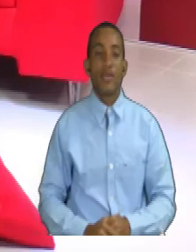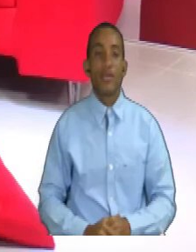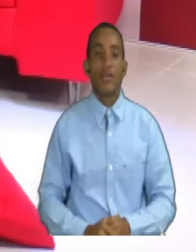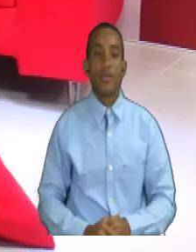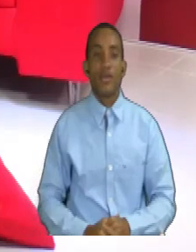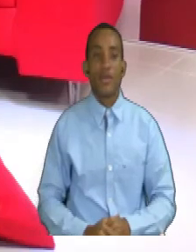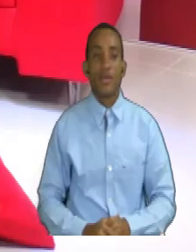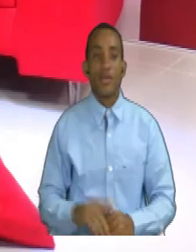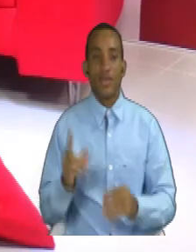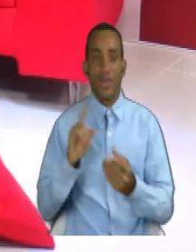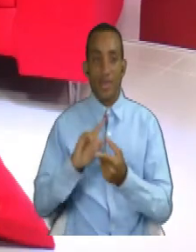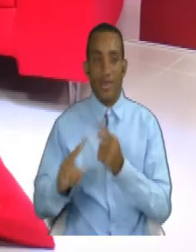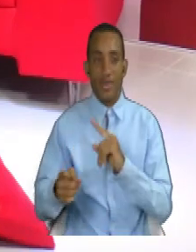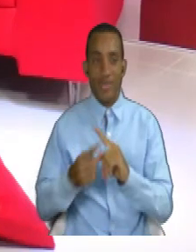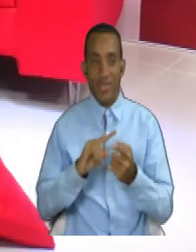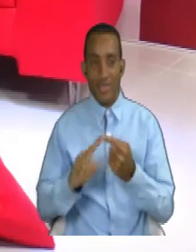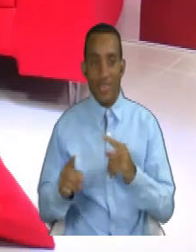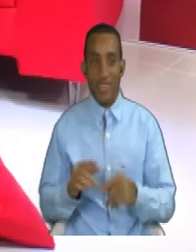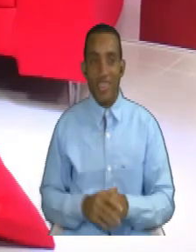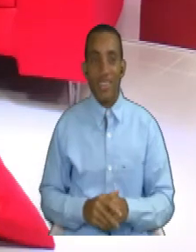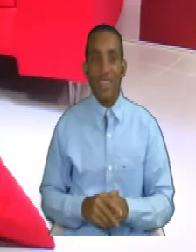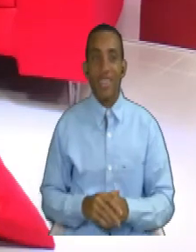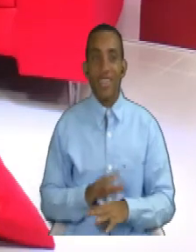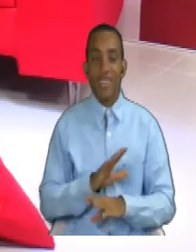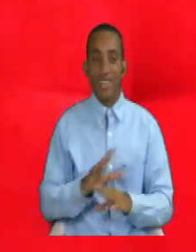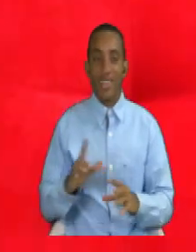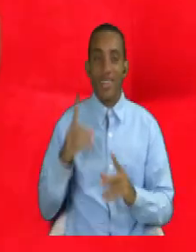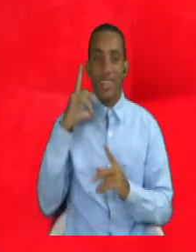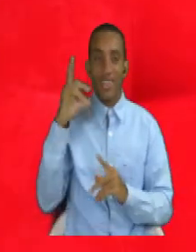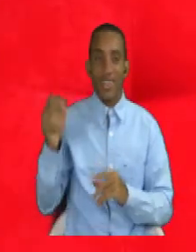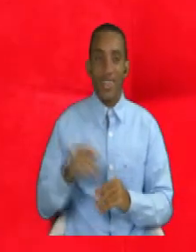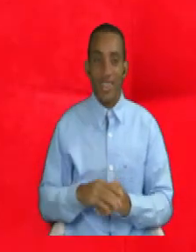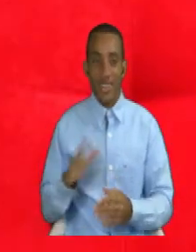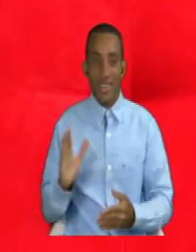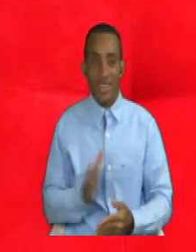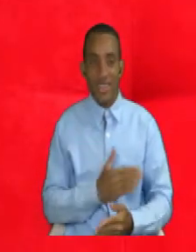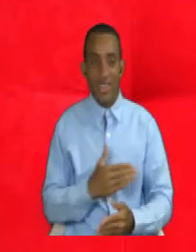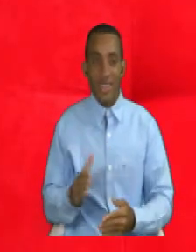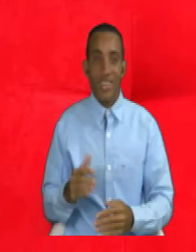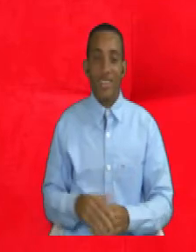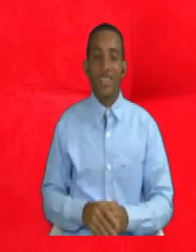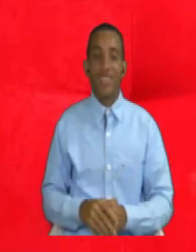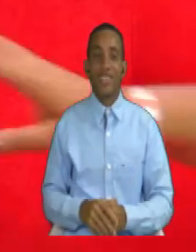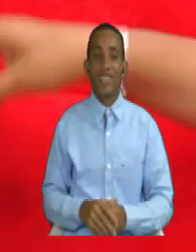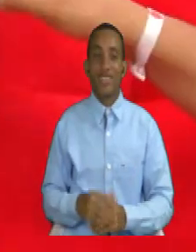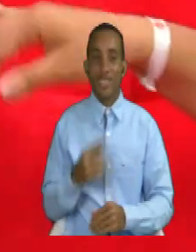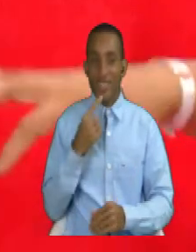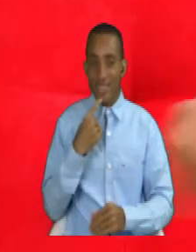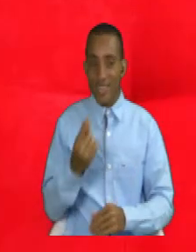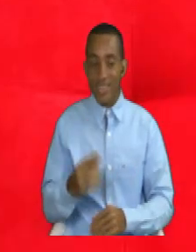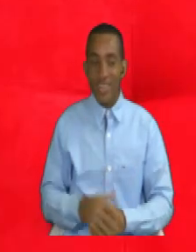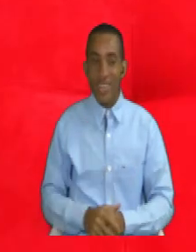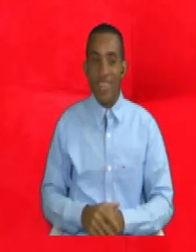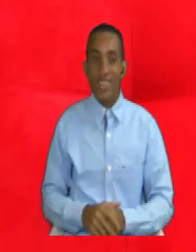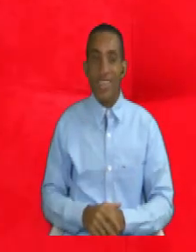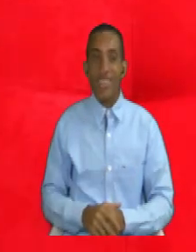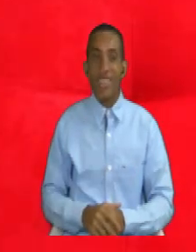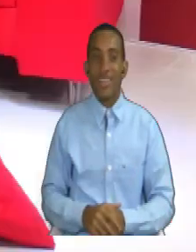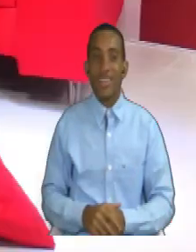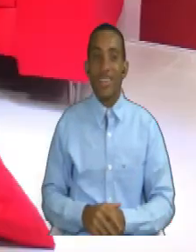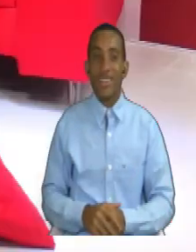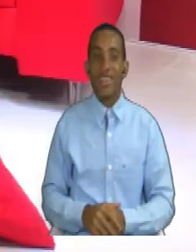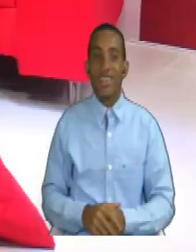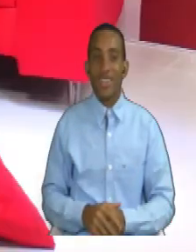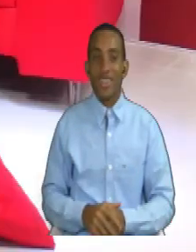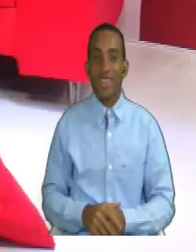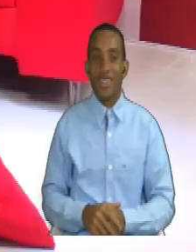tengo una amiga por acá que están por allá lejos y apenas la escuchó me dijo, la voy a dedicar. La voy ya a... casi llega, ya casi llega.